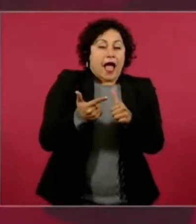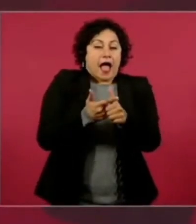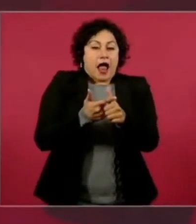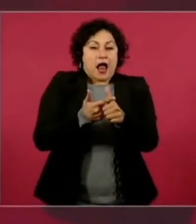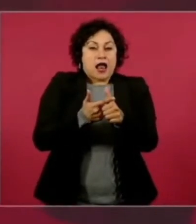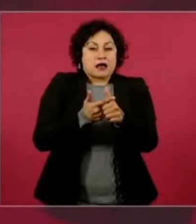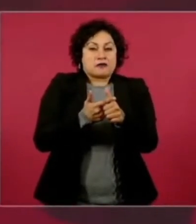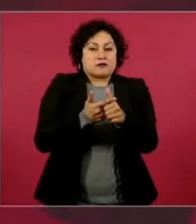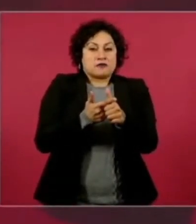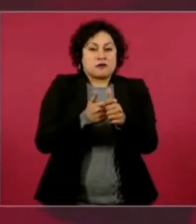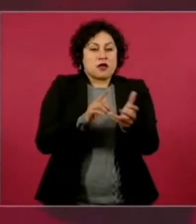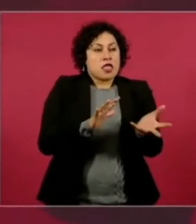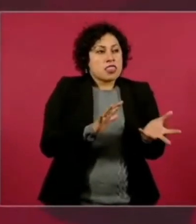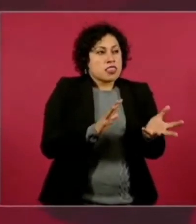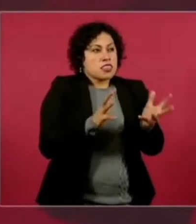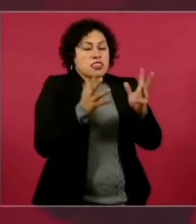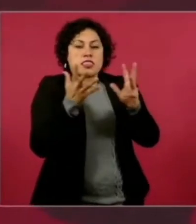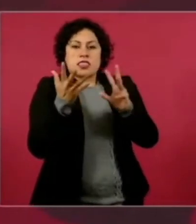que